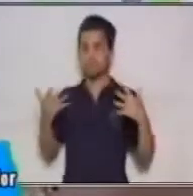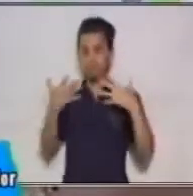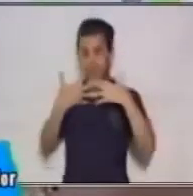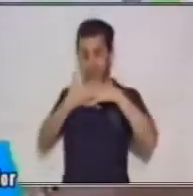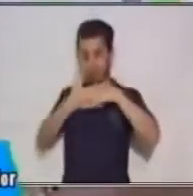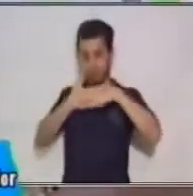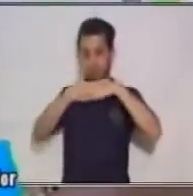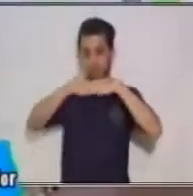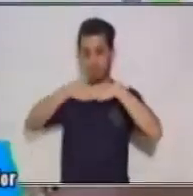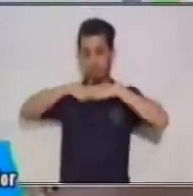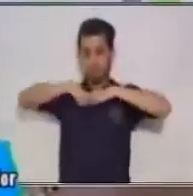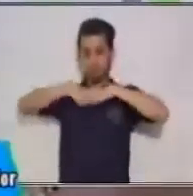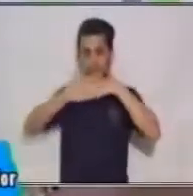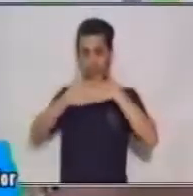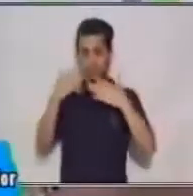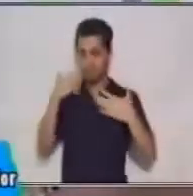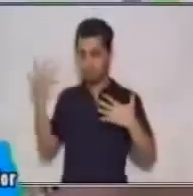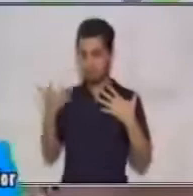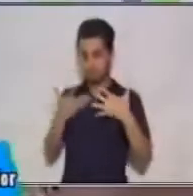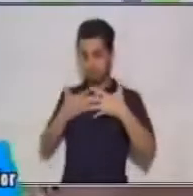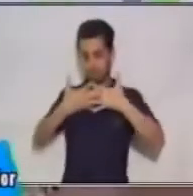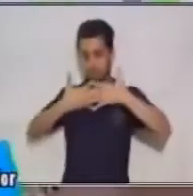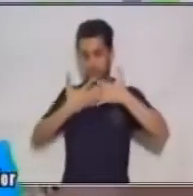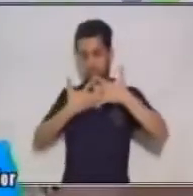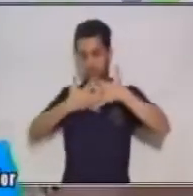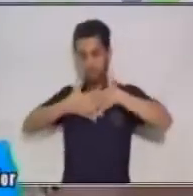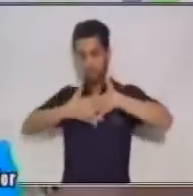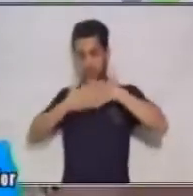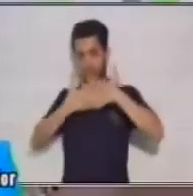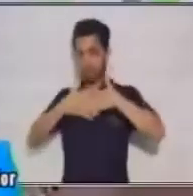y lo coloco de esta manera,